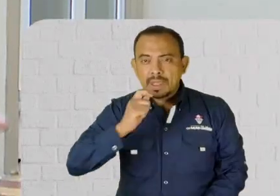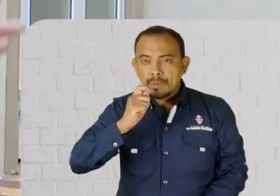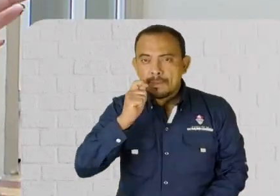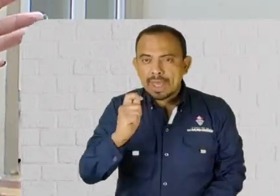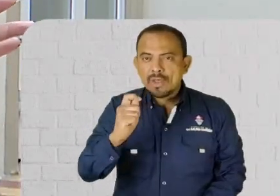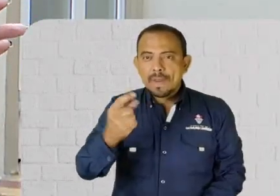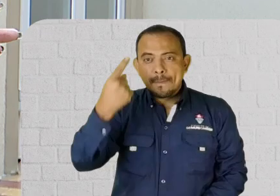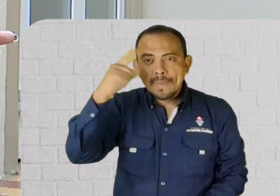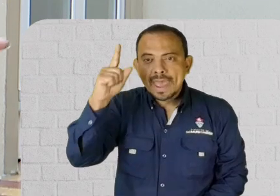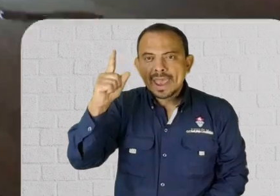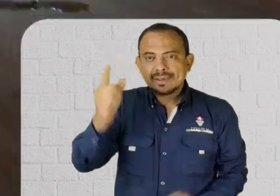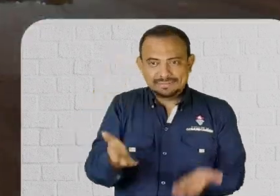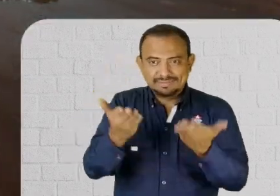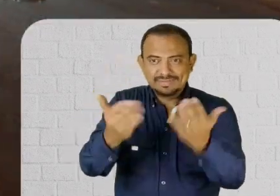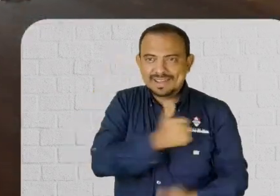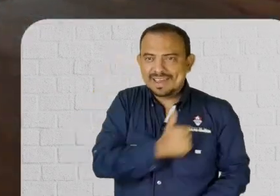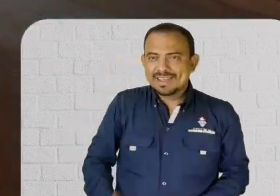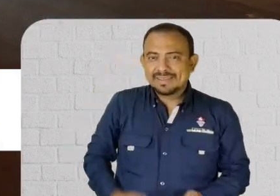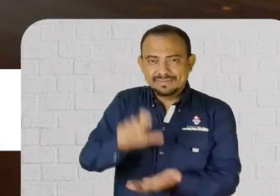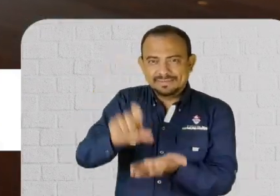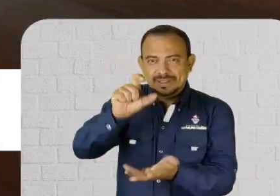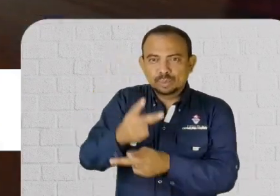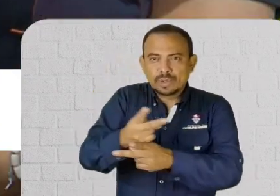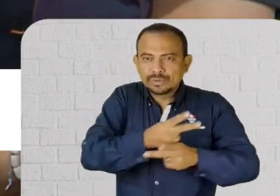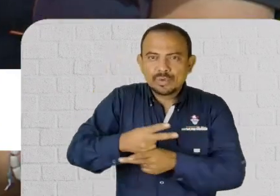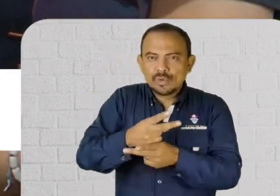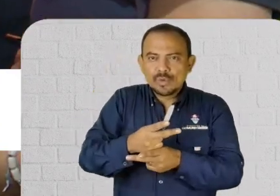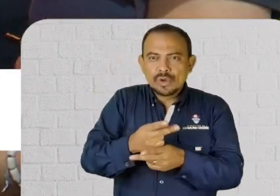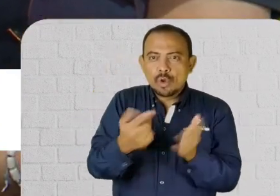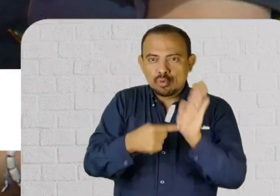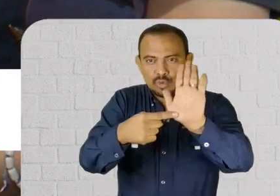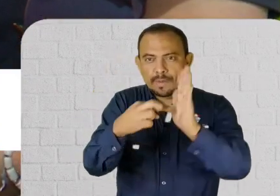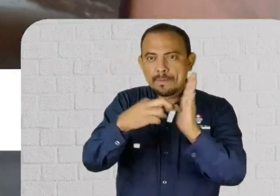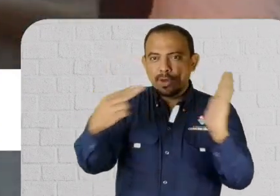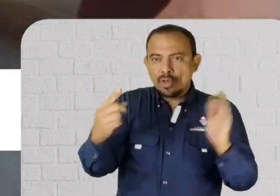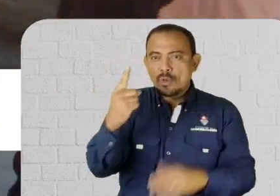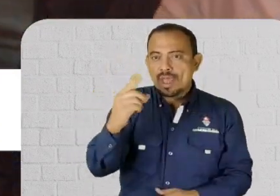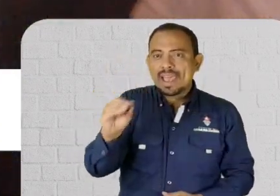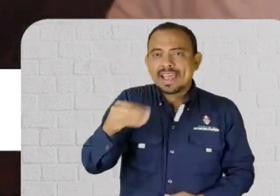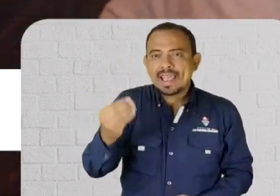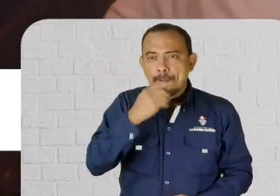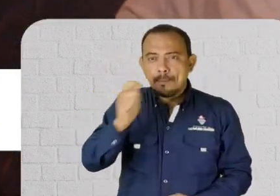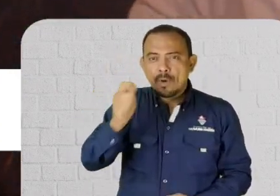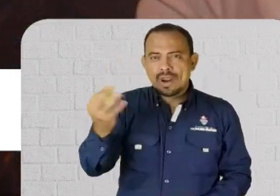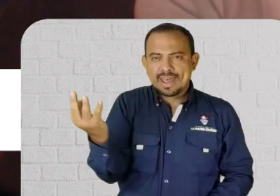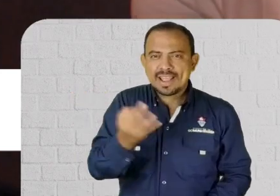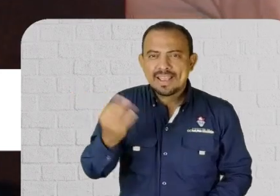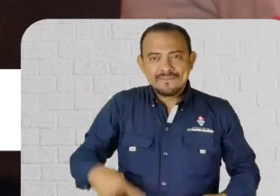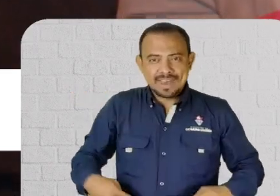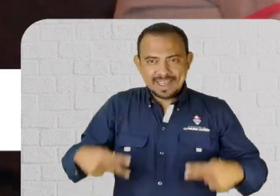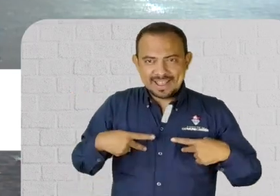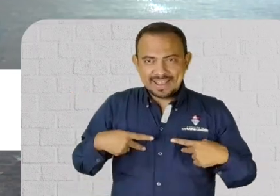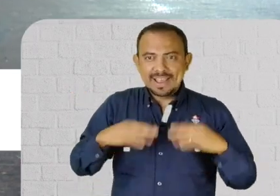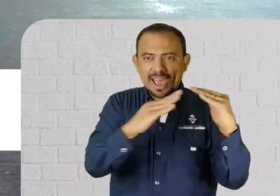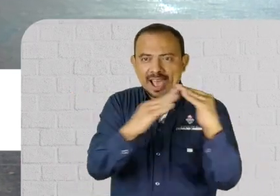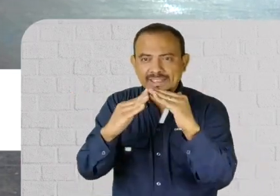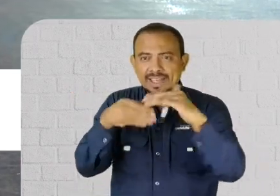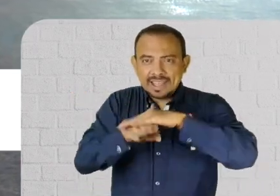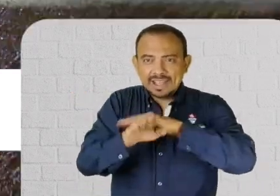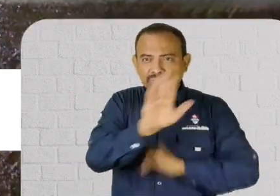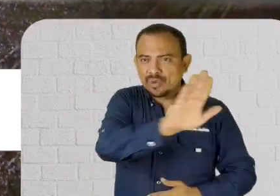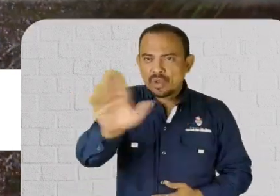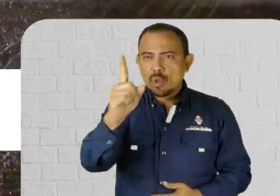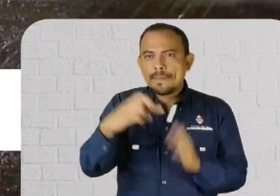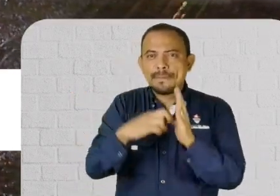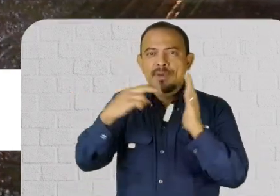mejores espacios para circular. El alcalde de la ciudad supervisó distintos proyectos que mejorarán la calidad de vida de los vecinos. Entre